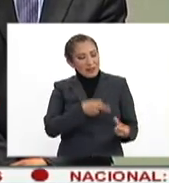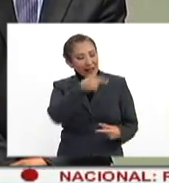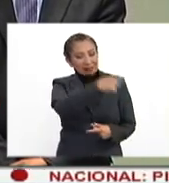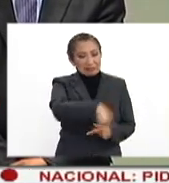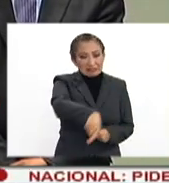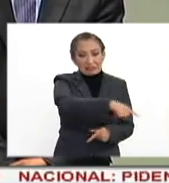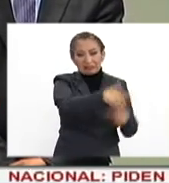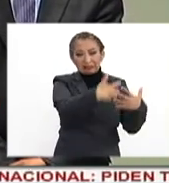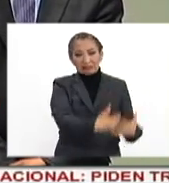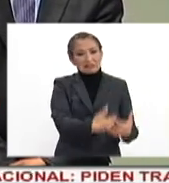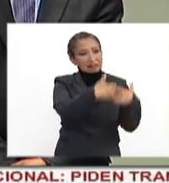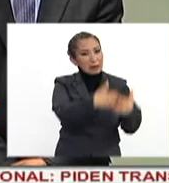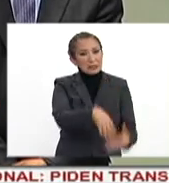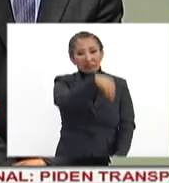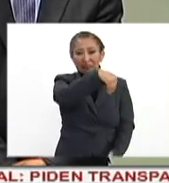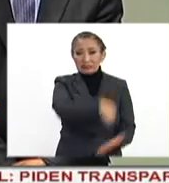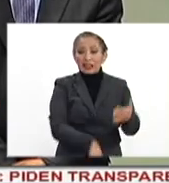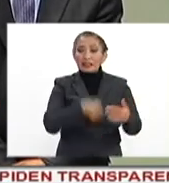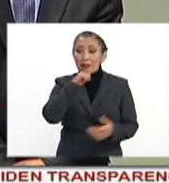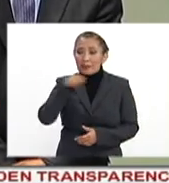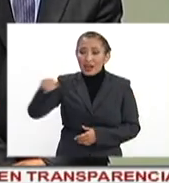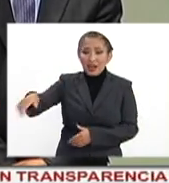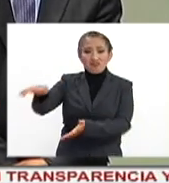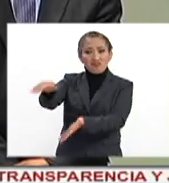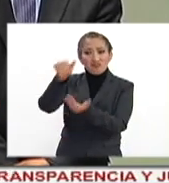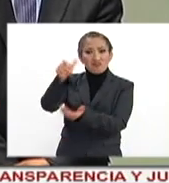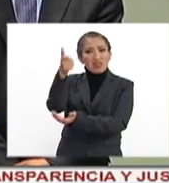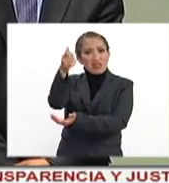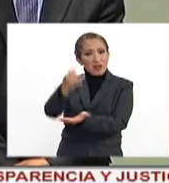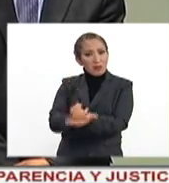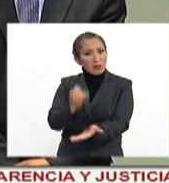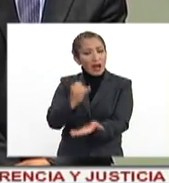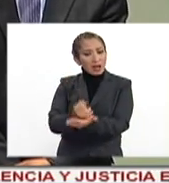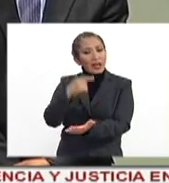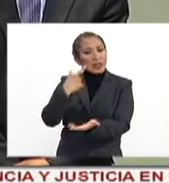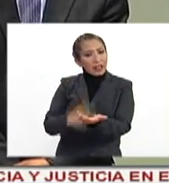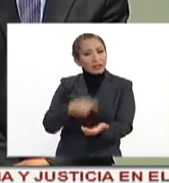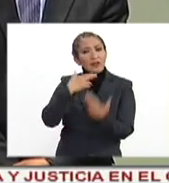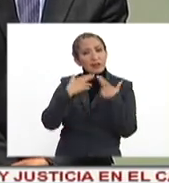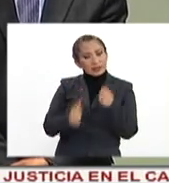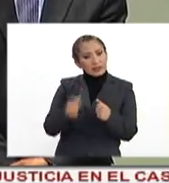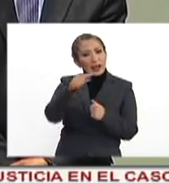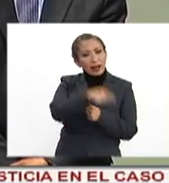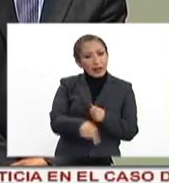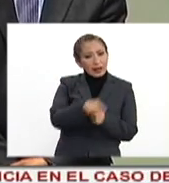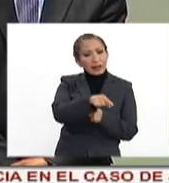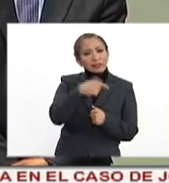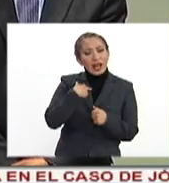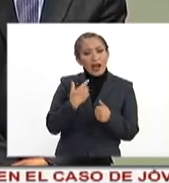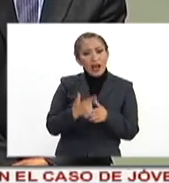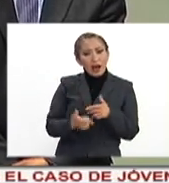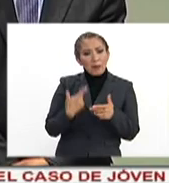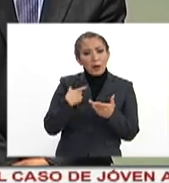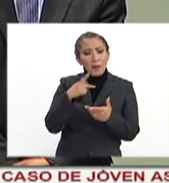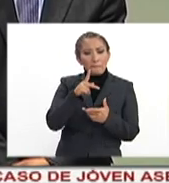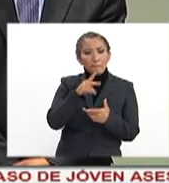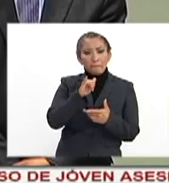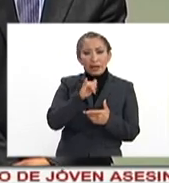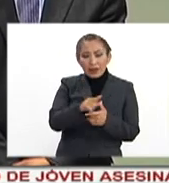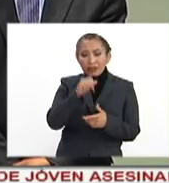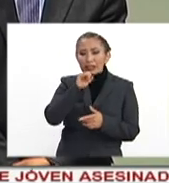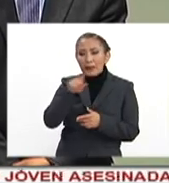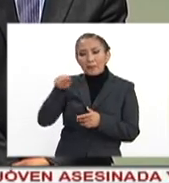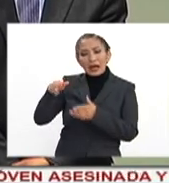solamente la salud de Pemex, sino la capacidad de recaudación de la Secretaría, tanto en la vertiente de elevación del IEPS como